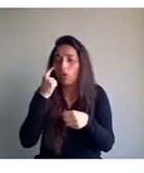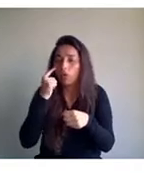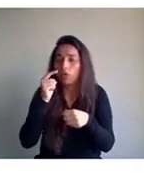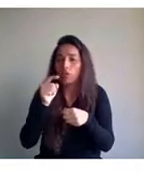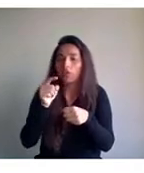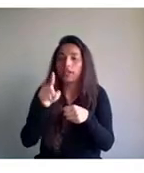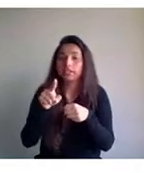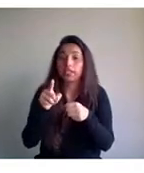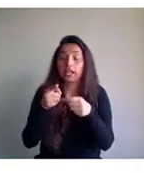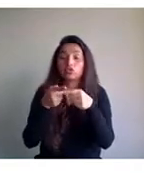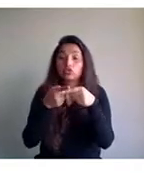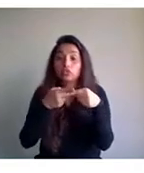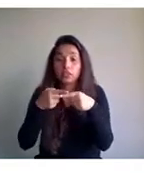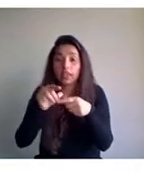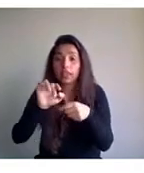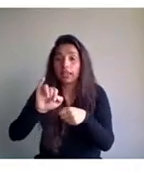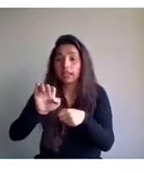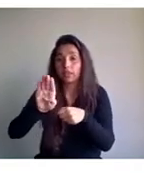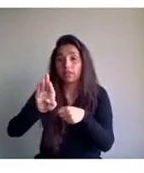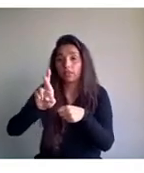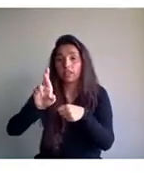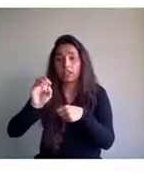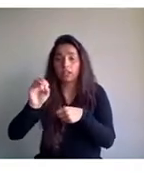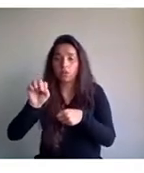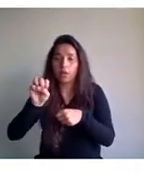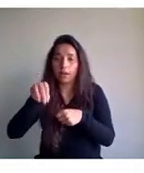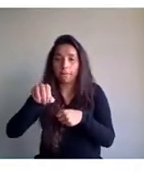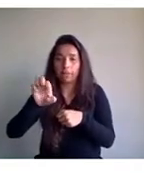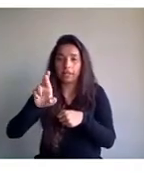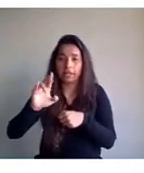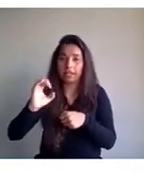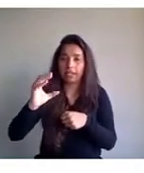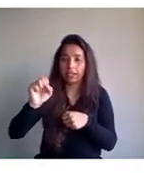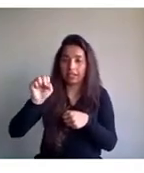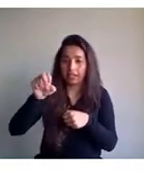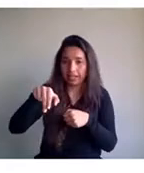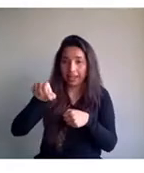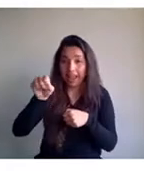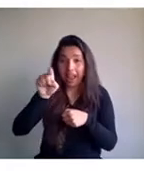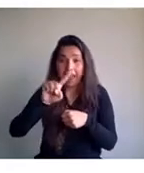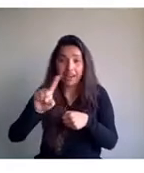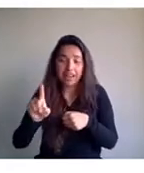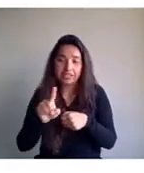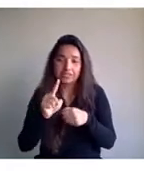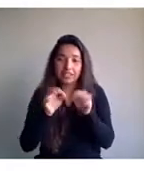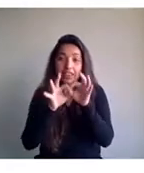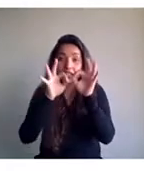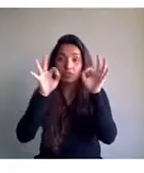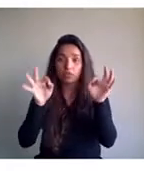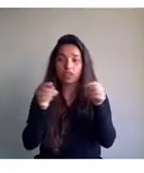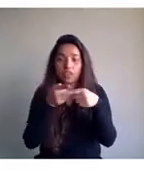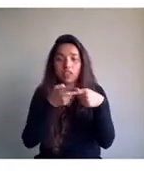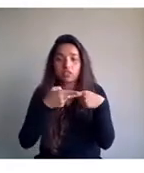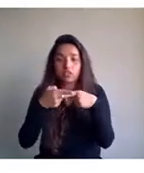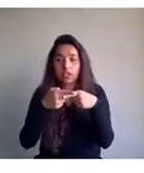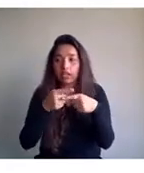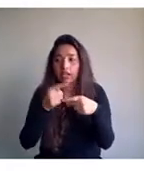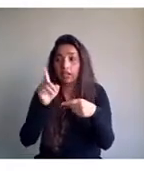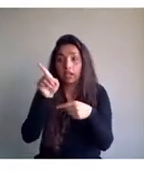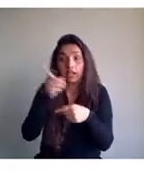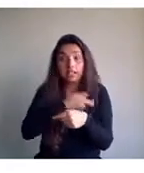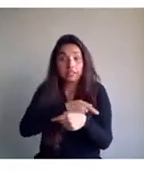una red iberoamericana de empresas inclusivas es decir hoy en día esto no son simplemente problemas de